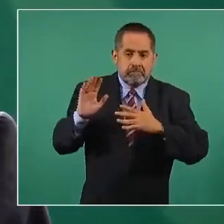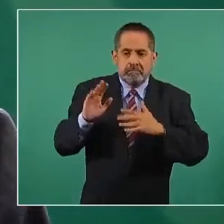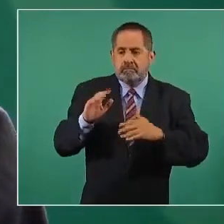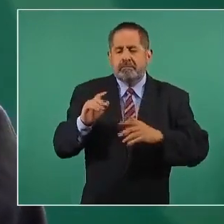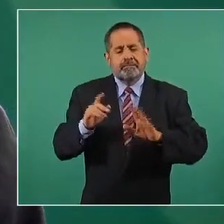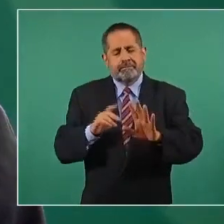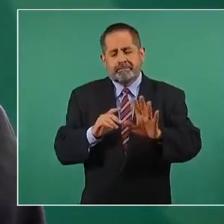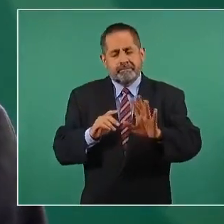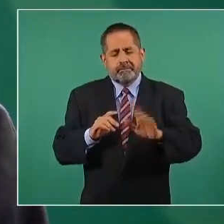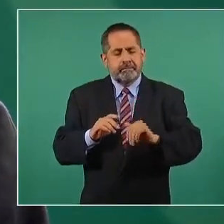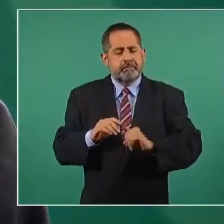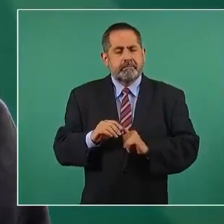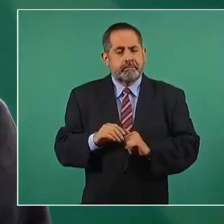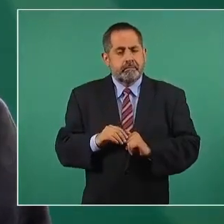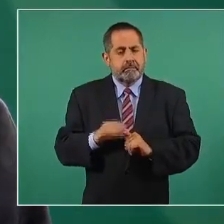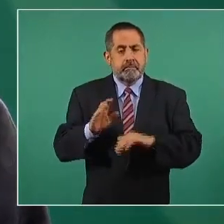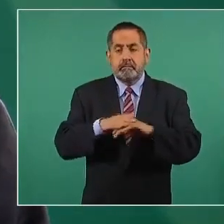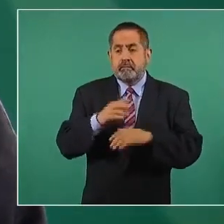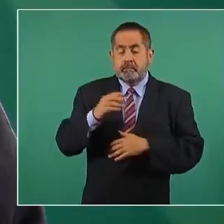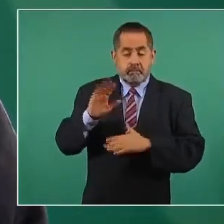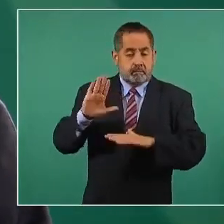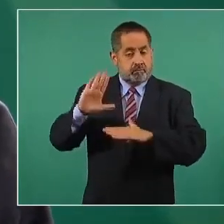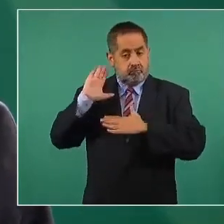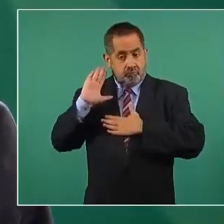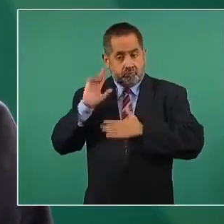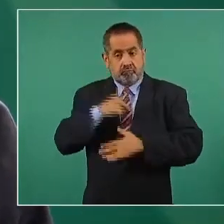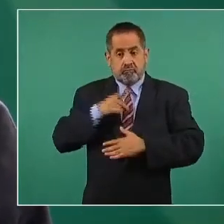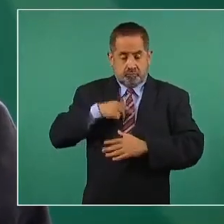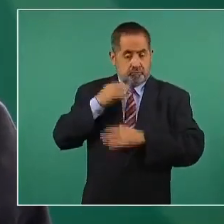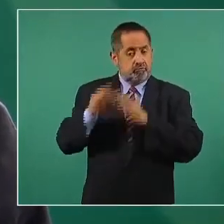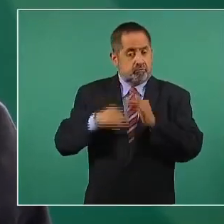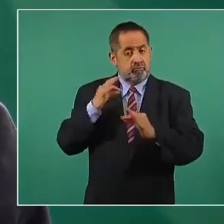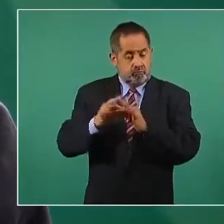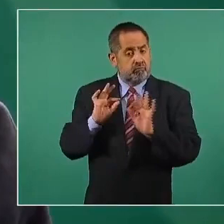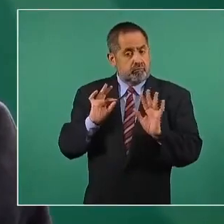compromisos, porque los compromisos se cumplen.